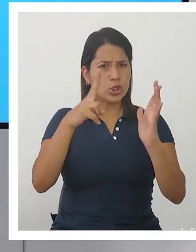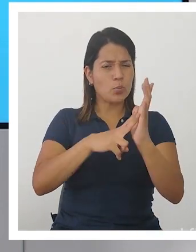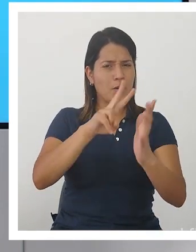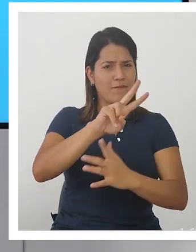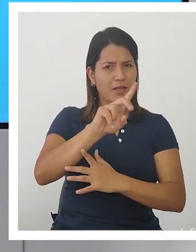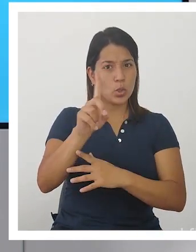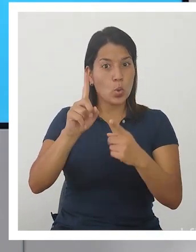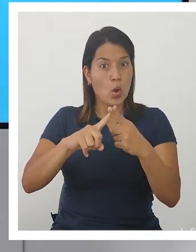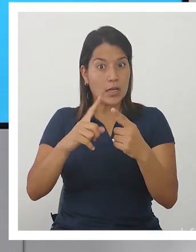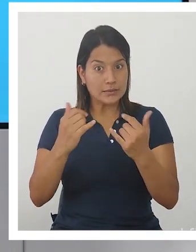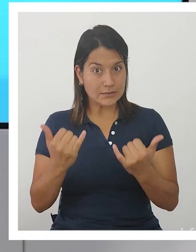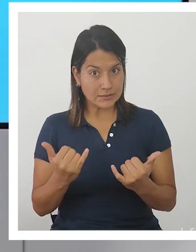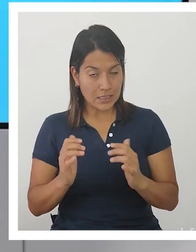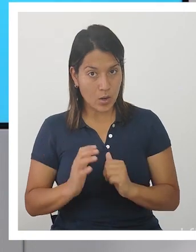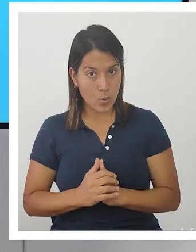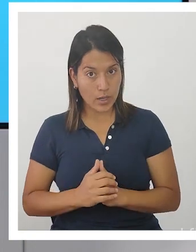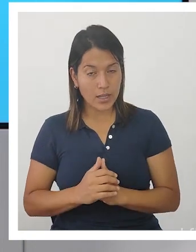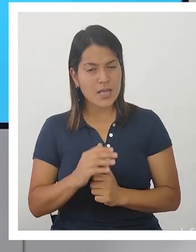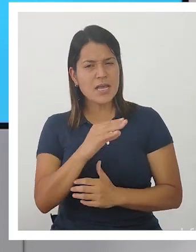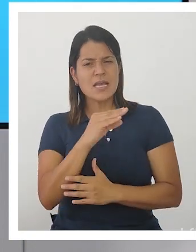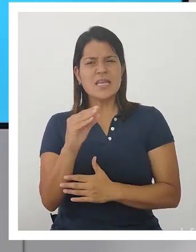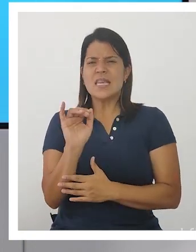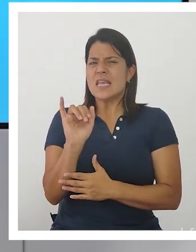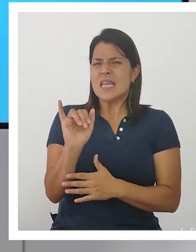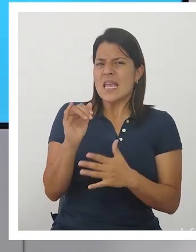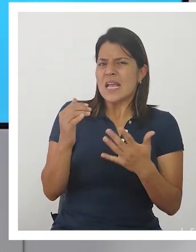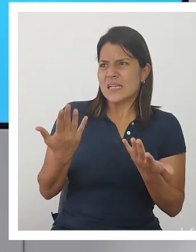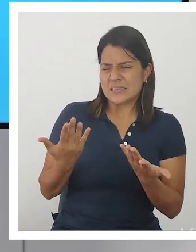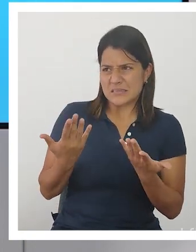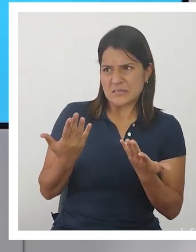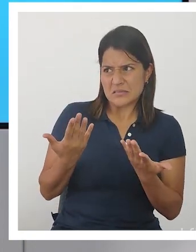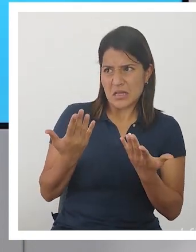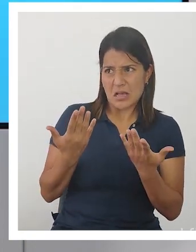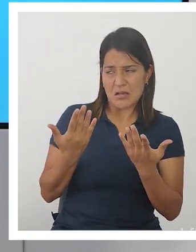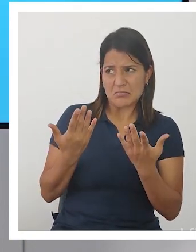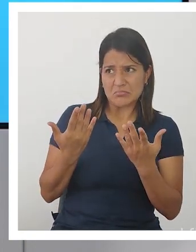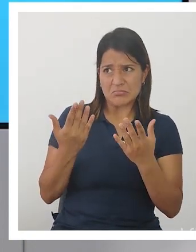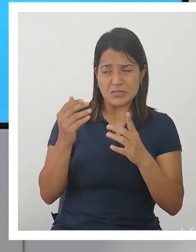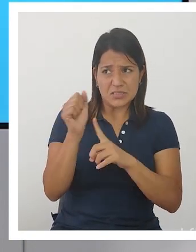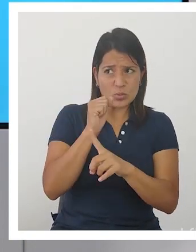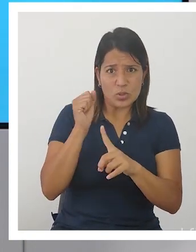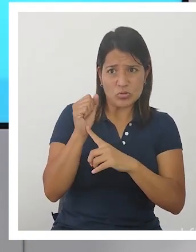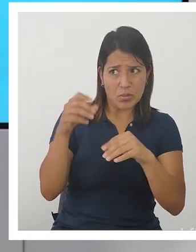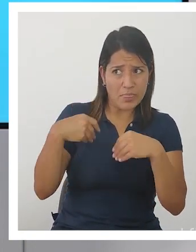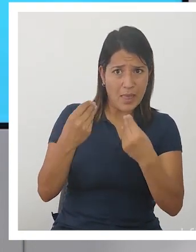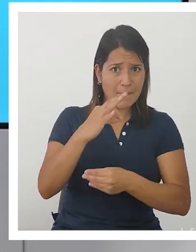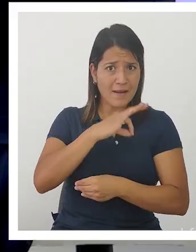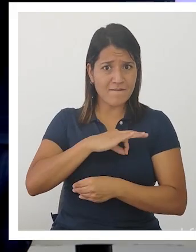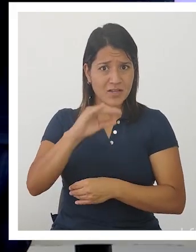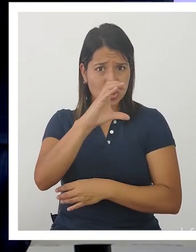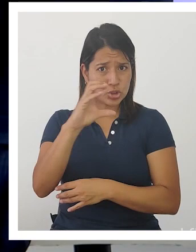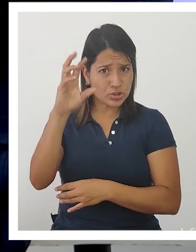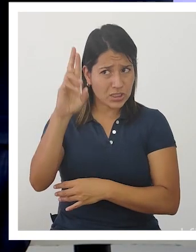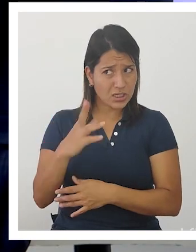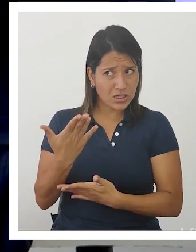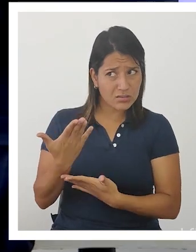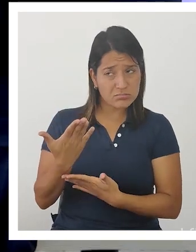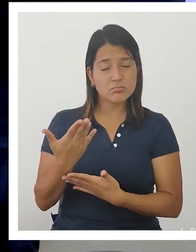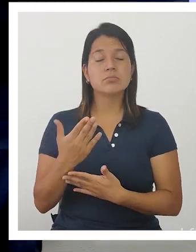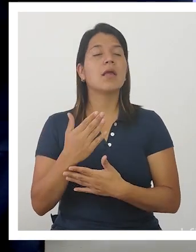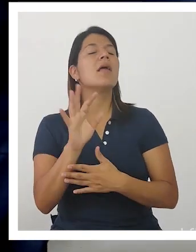la fecha. ¿Y esas medidas qué tanto han beneficiado a nuestro país? En términos generales,